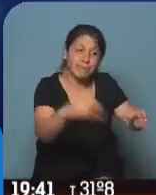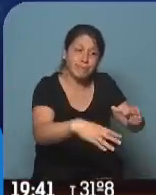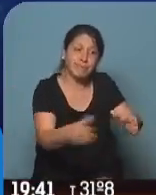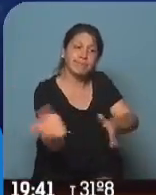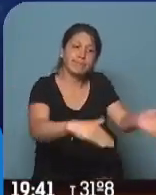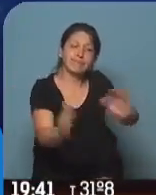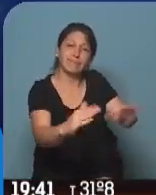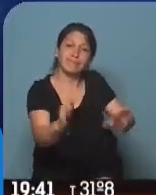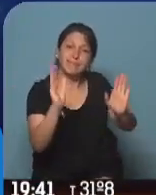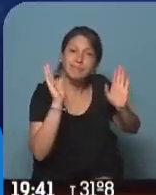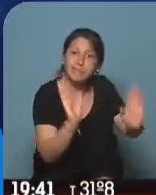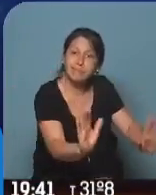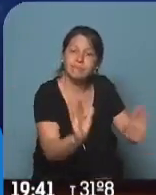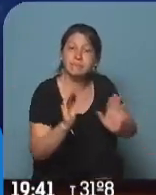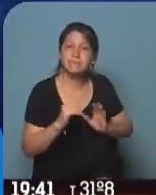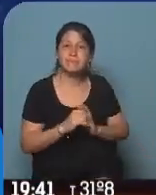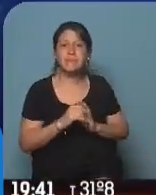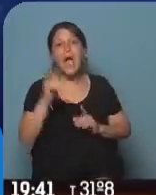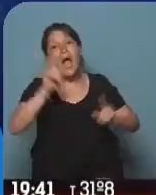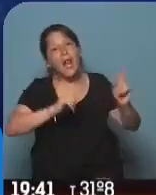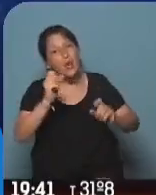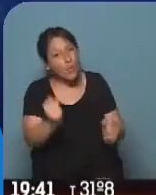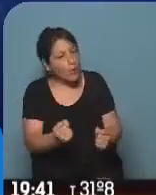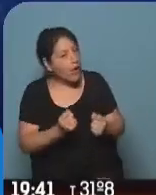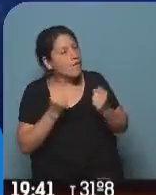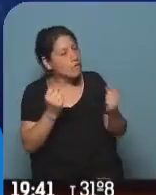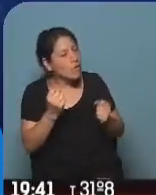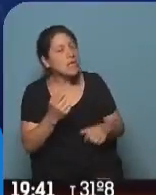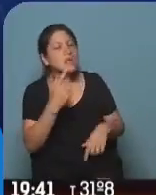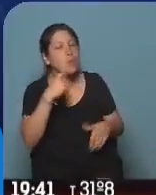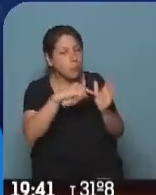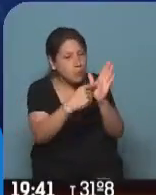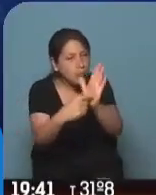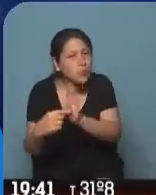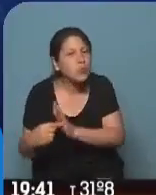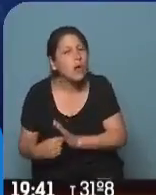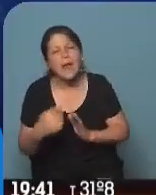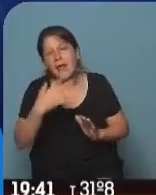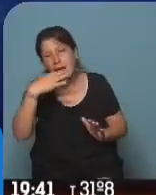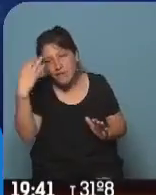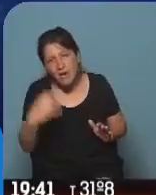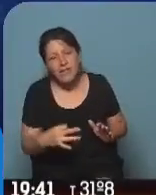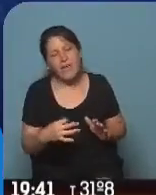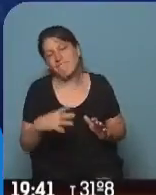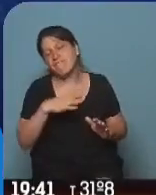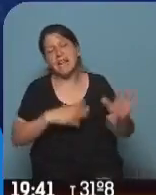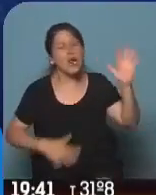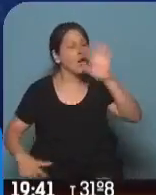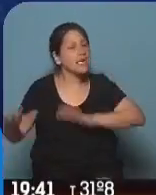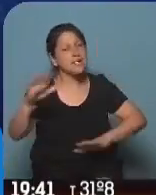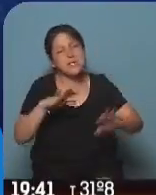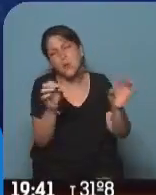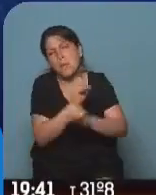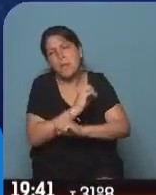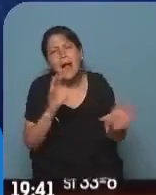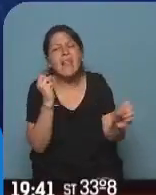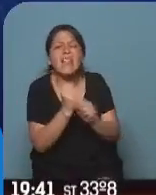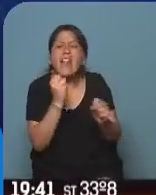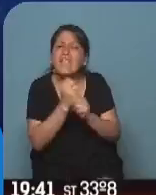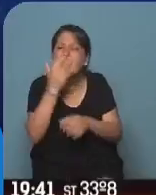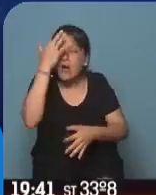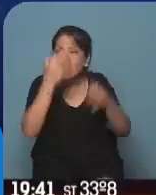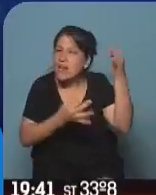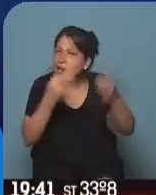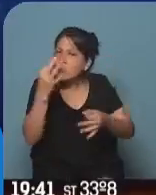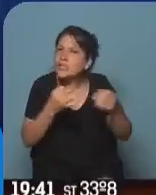más allá de algunos esfuerzos puntuales, pero muy dispersos, muy poco organizados y mal llevado a cabo de la justicia, todavía